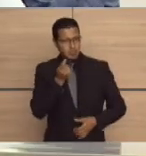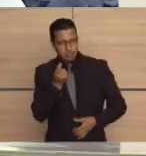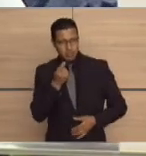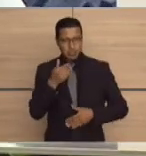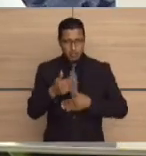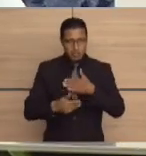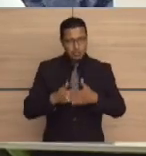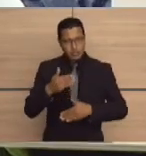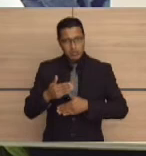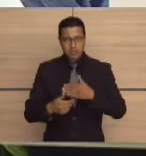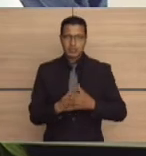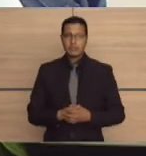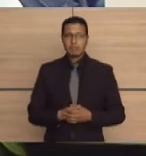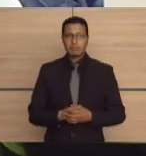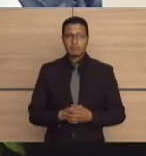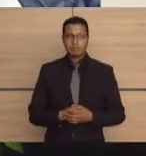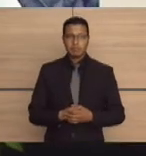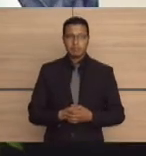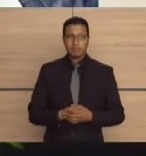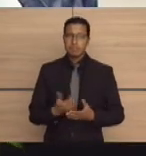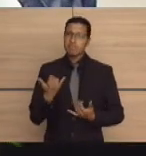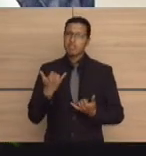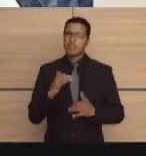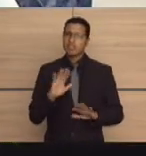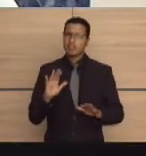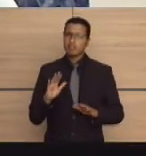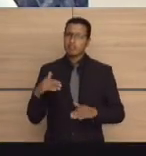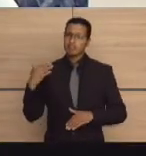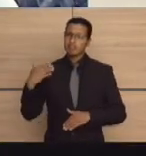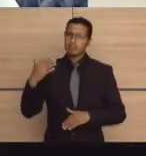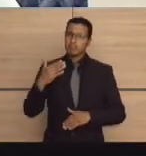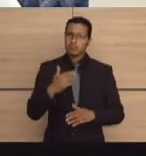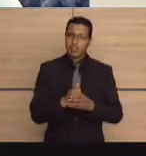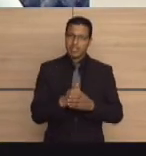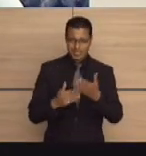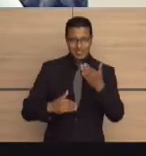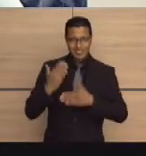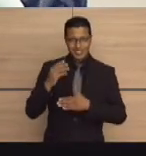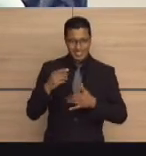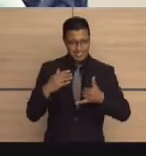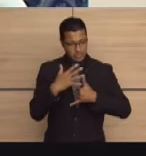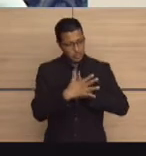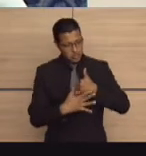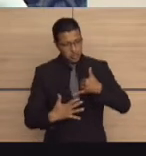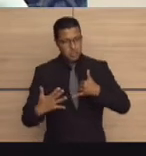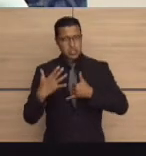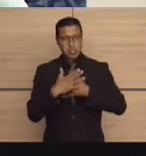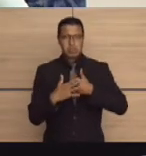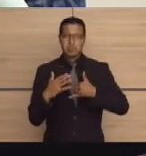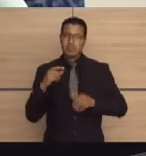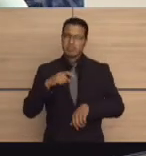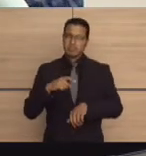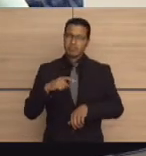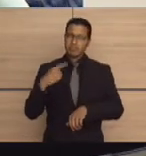de existir por sí mismas. Y ya en los comienzos mismos de nuestra nacionalidad, ya en los tiempos